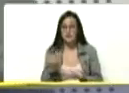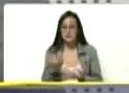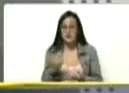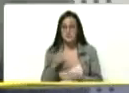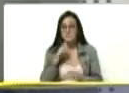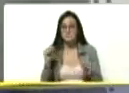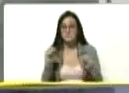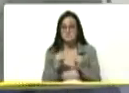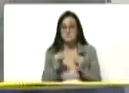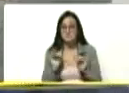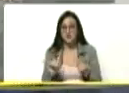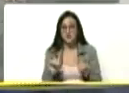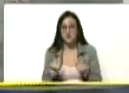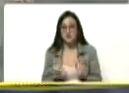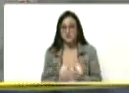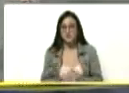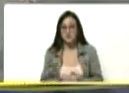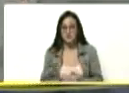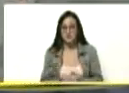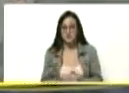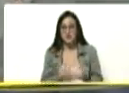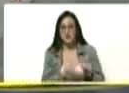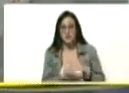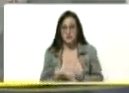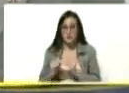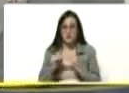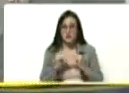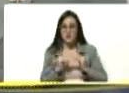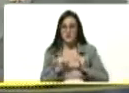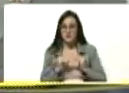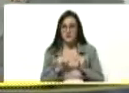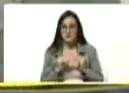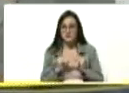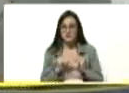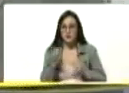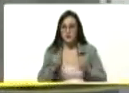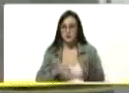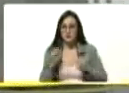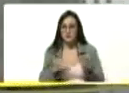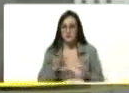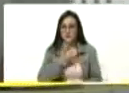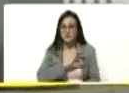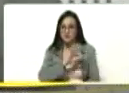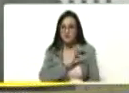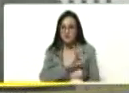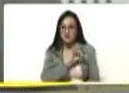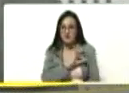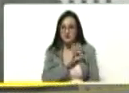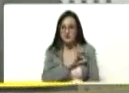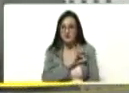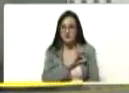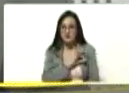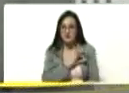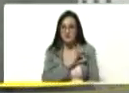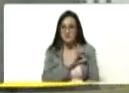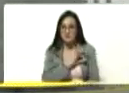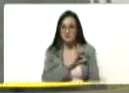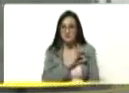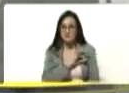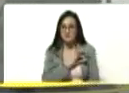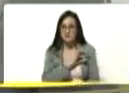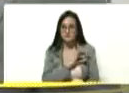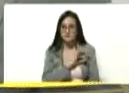mismo. Equality, la igualdad, social justice, la justicia social, and high quality of life for all our